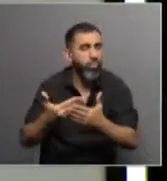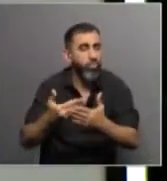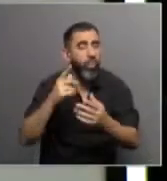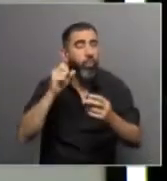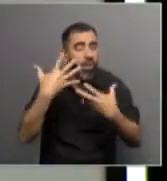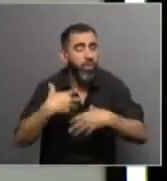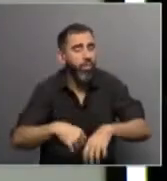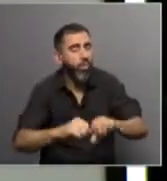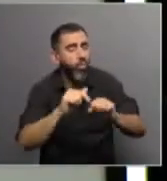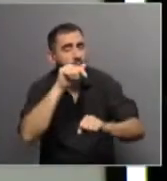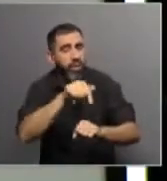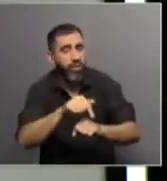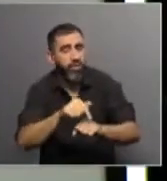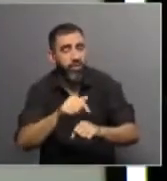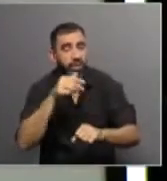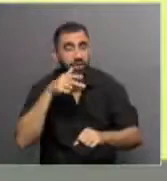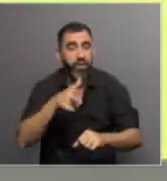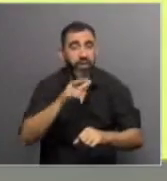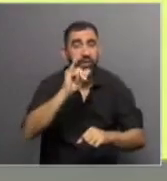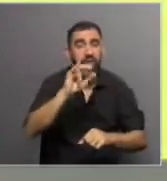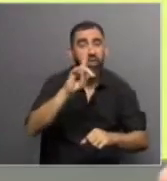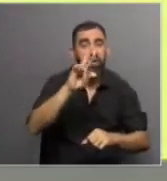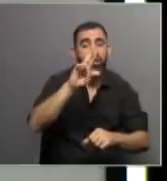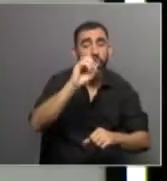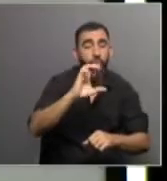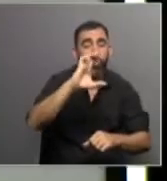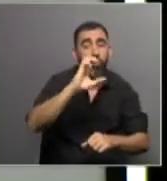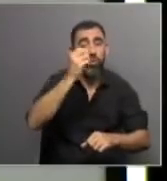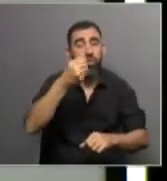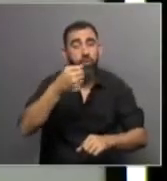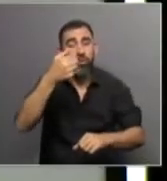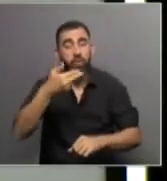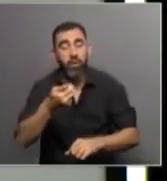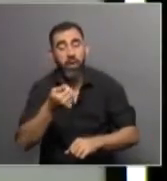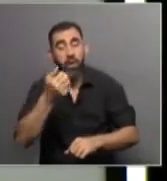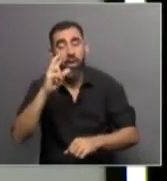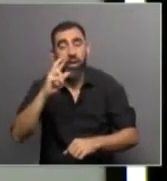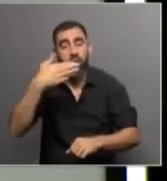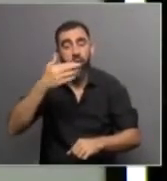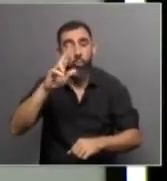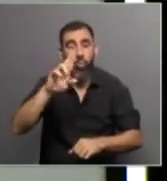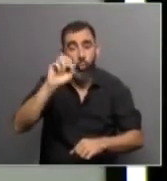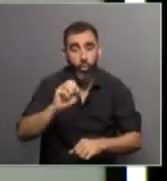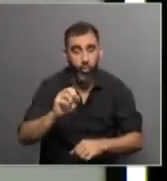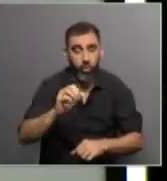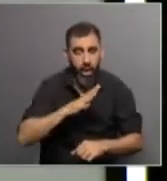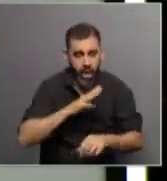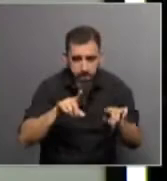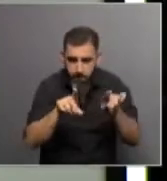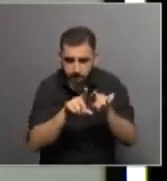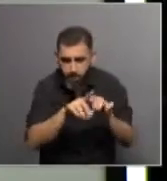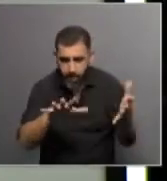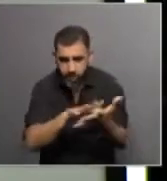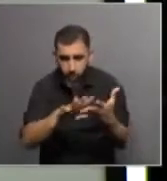de recursos de hidrocarburos, Sí. en definitiva. ¿Tiene que ver que se hayan identificado estos